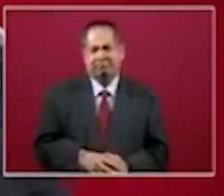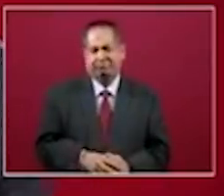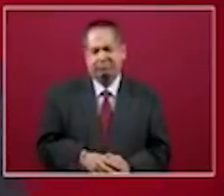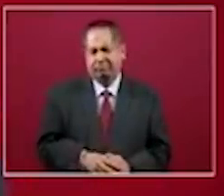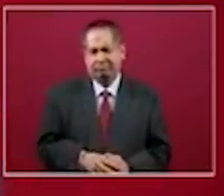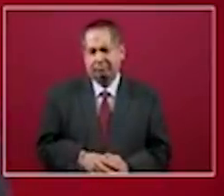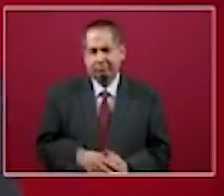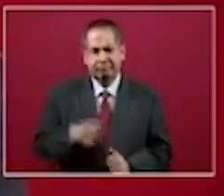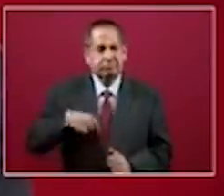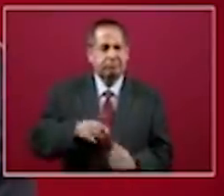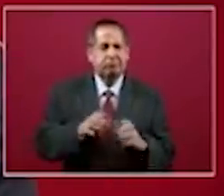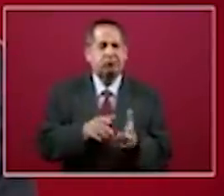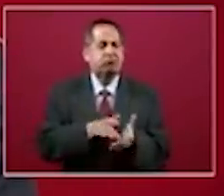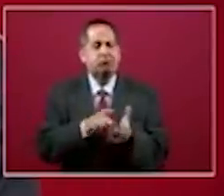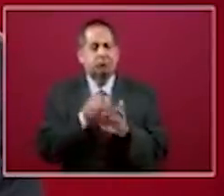para